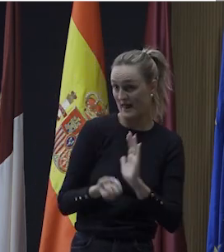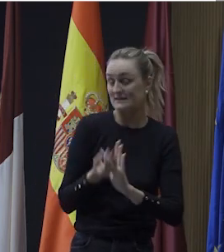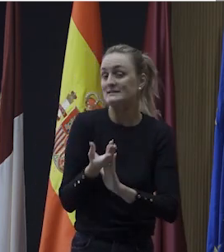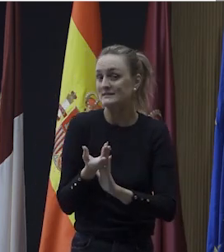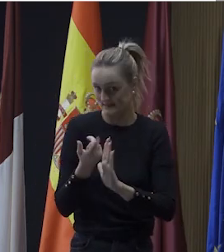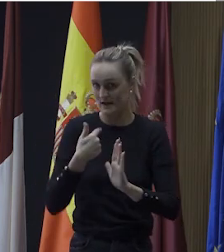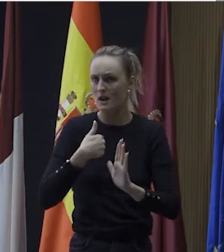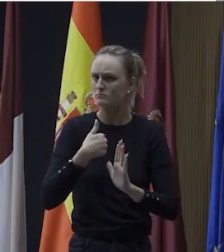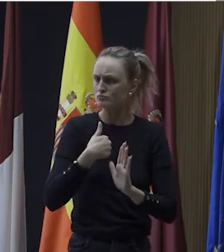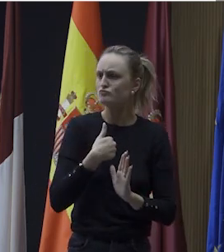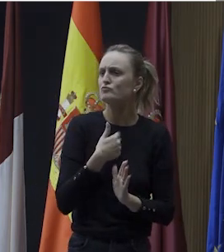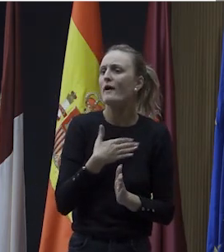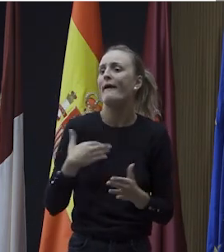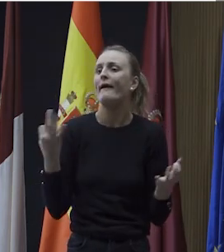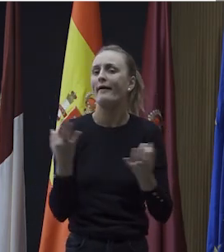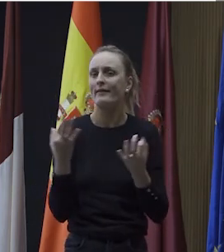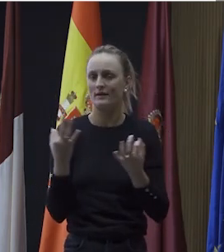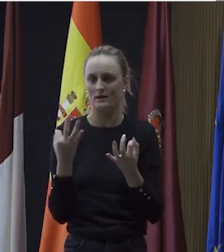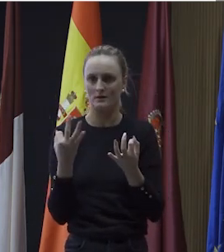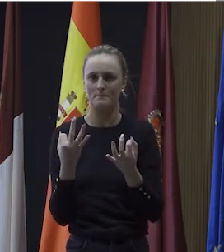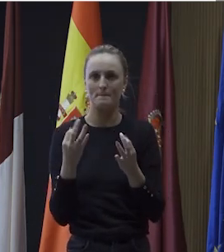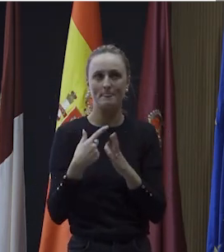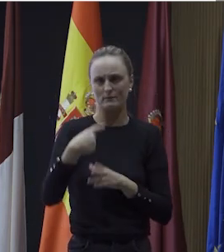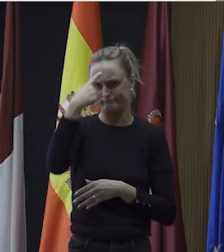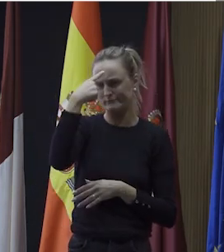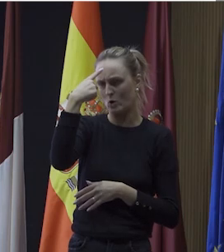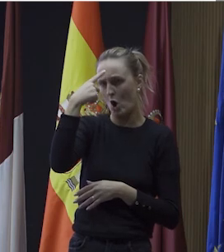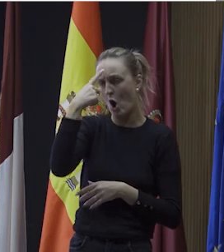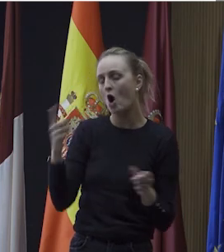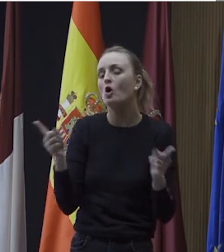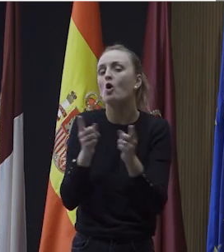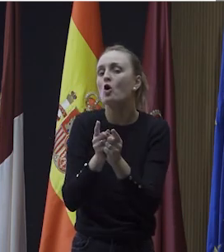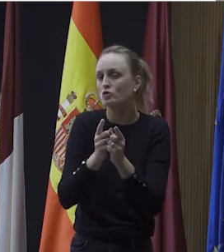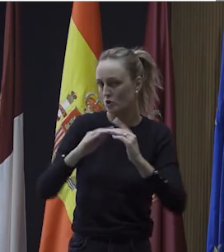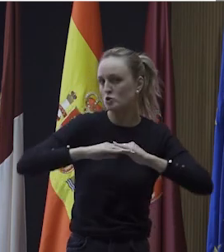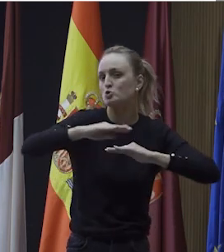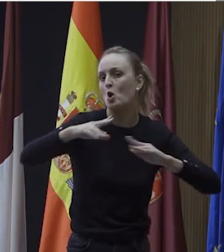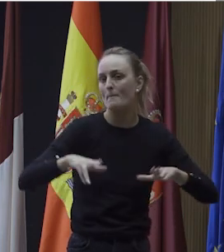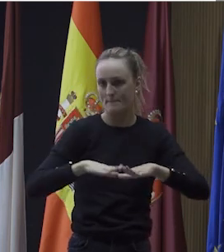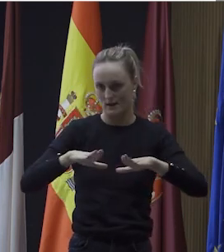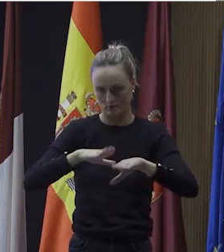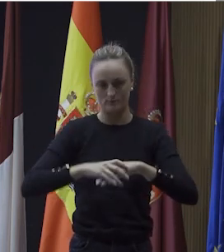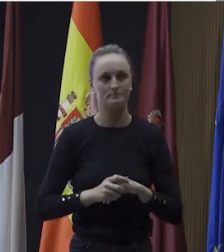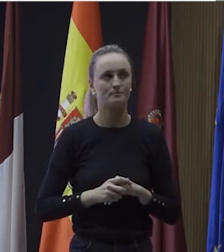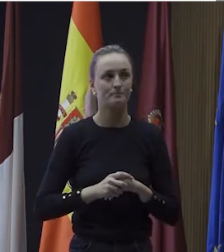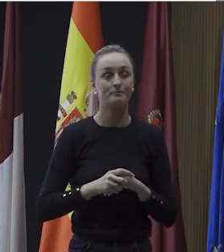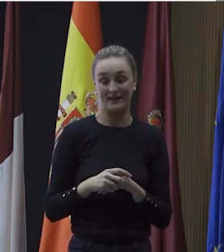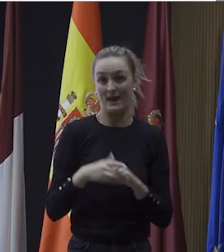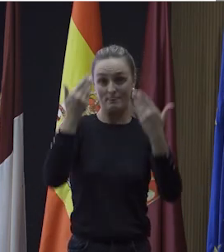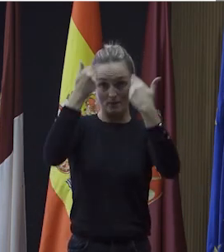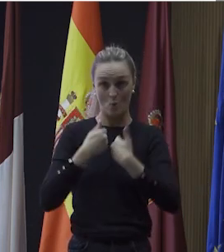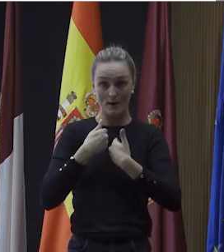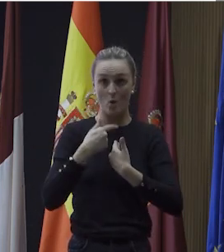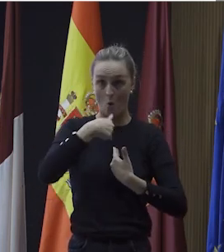charla, pues sí que quería hacerles un breve recordatorio de lo que es el suelo pélvico. Es una parte del cuerpo